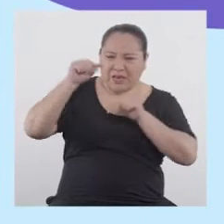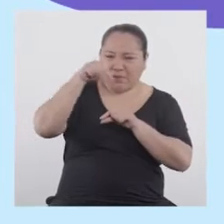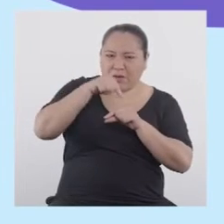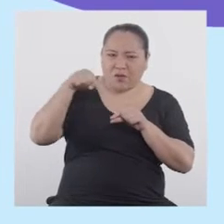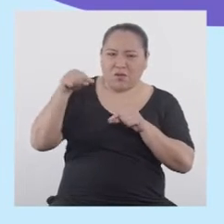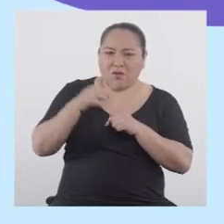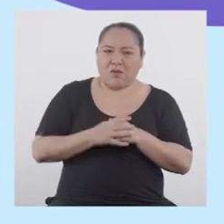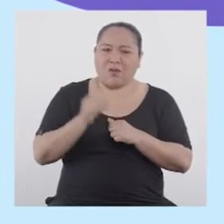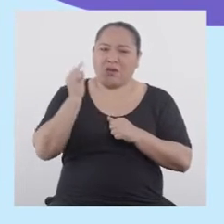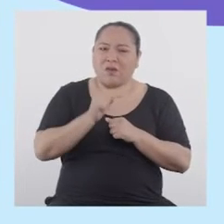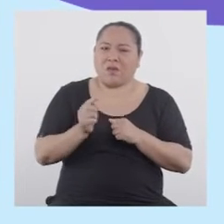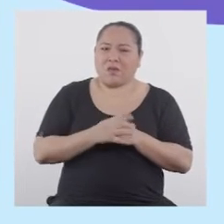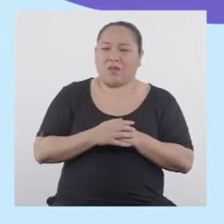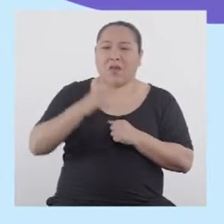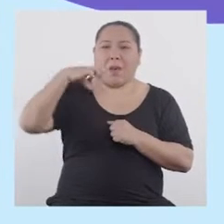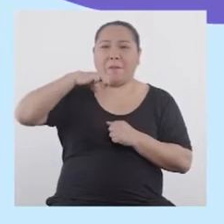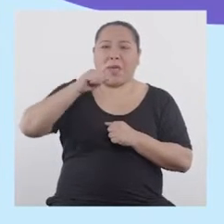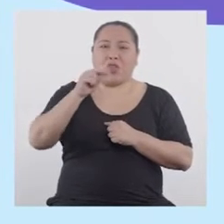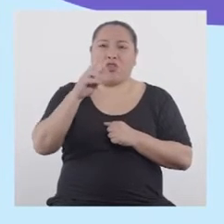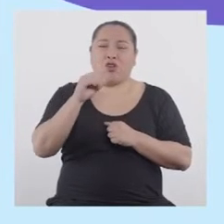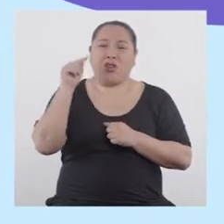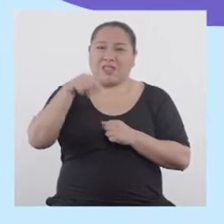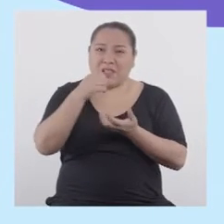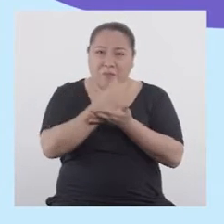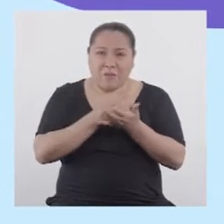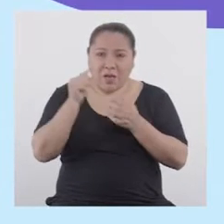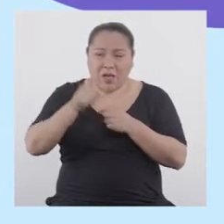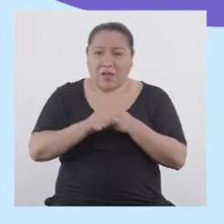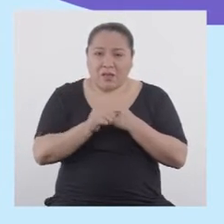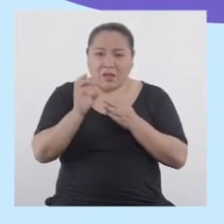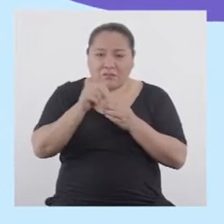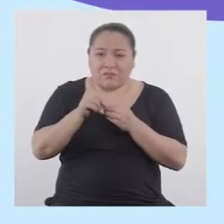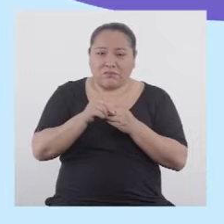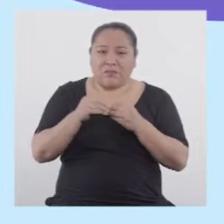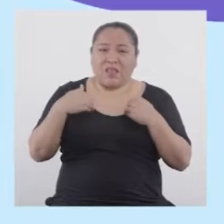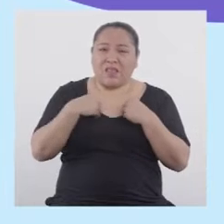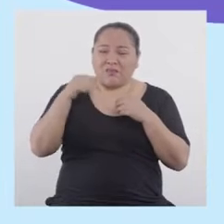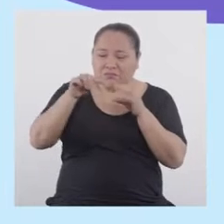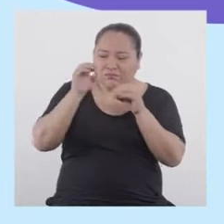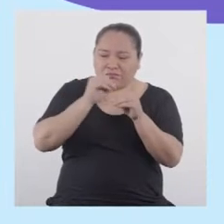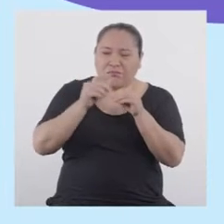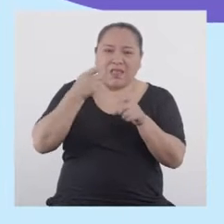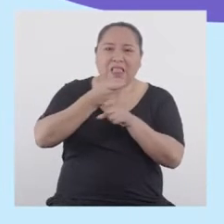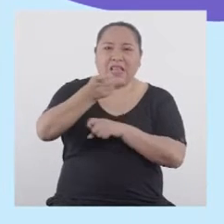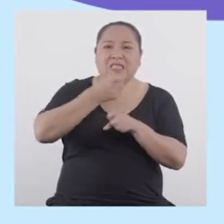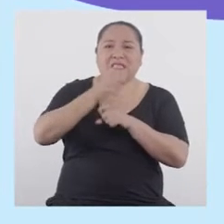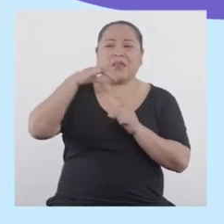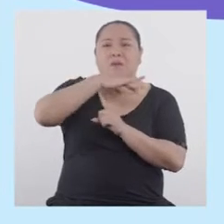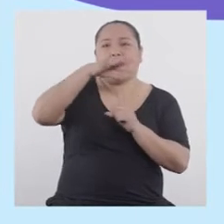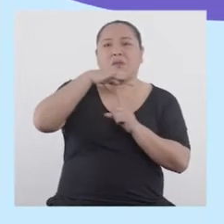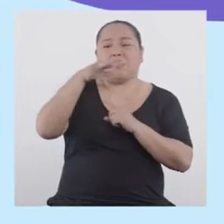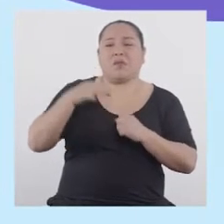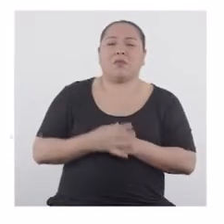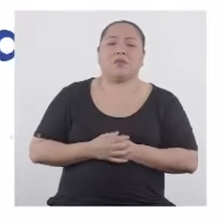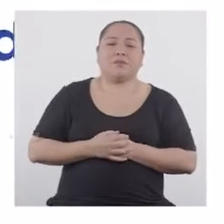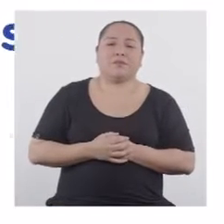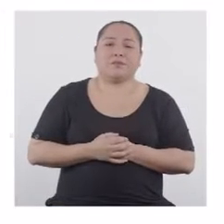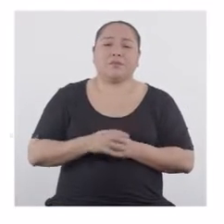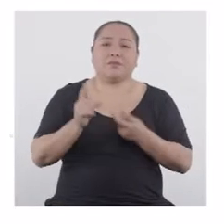químico, que es el petróleo. Ese compuesto, aparte de dañar nuestra salud, daña el medio